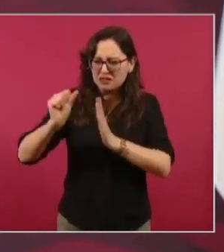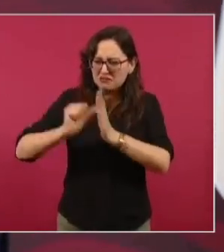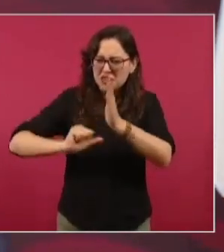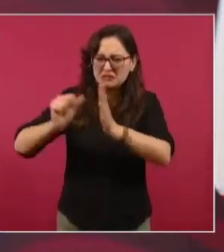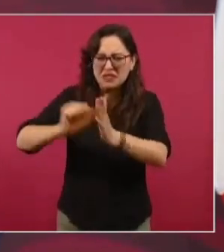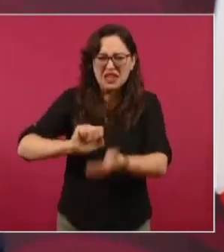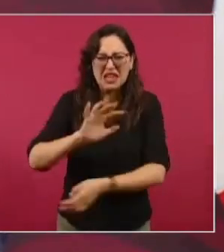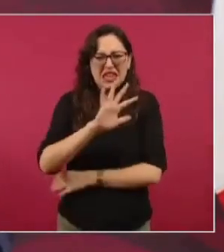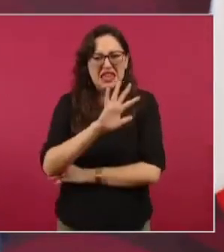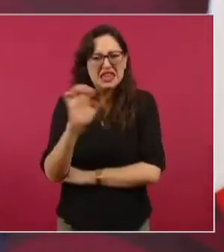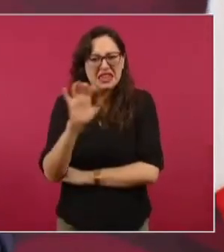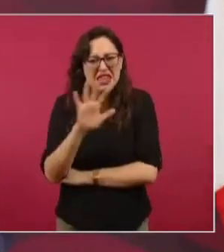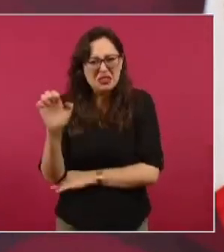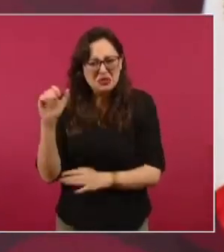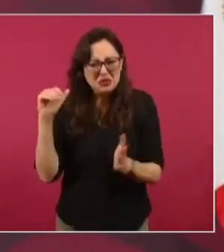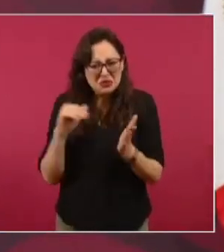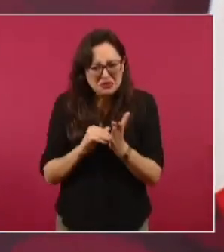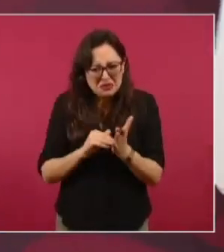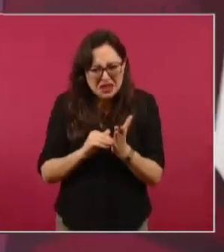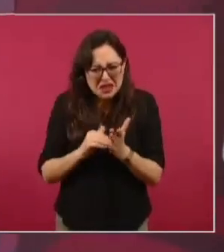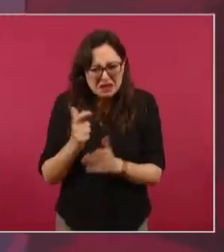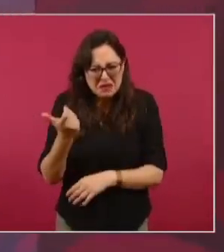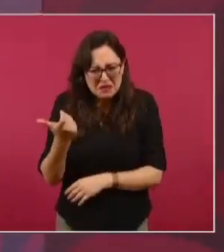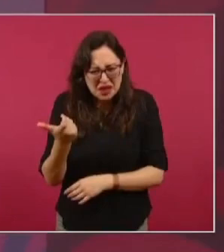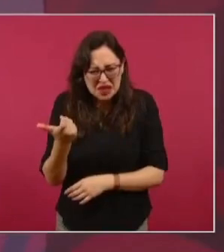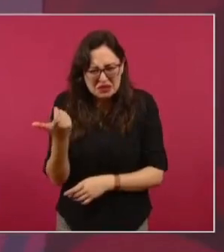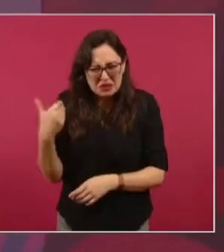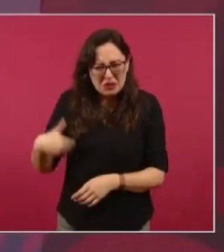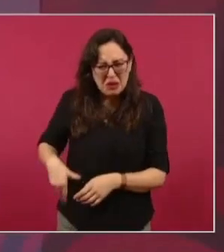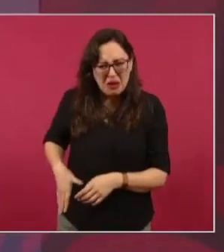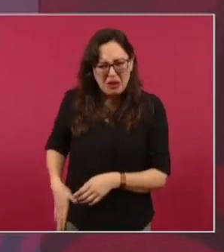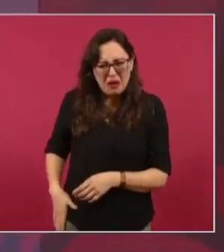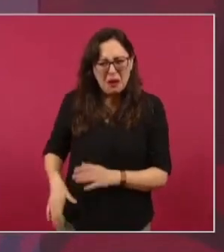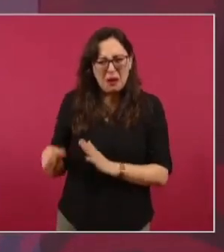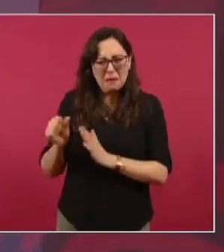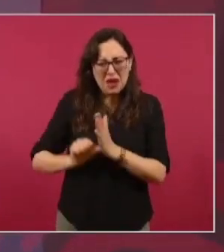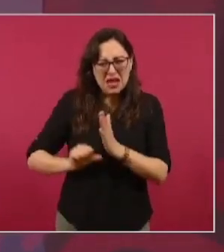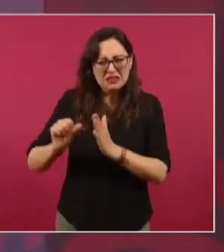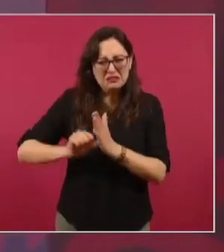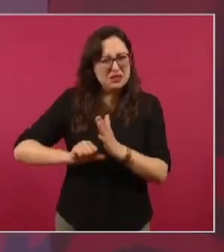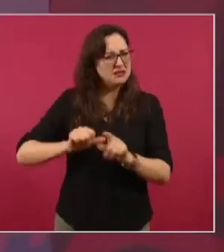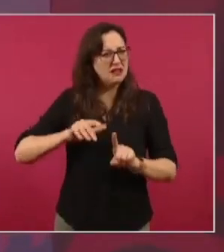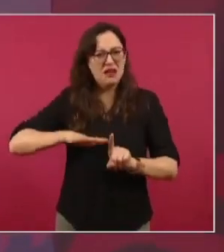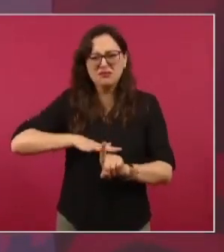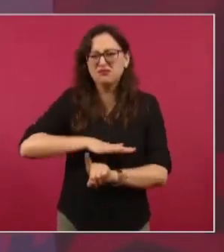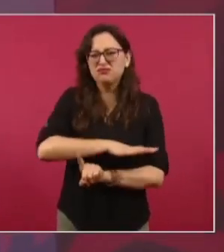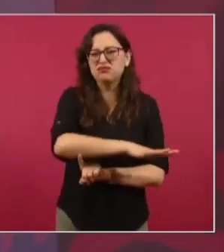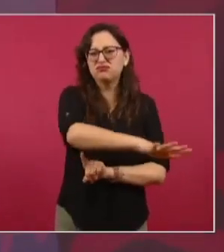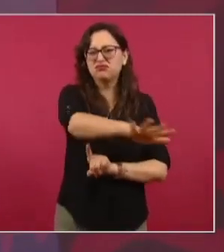el que se atreve a cobrar esa cantidad de dinero en un país con tanta pobreza